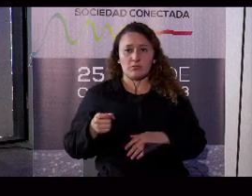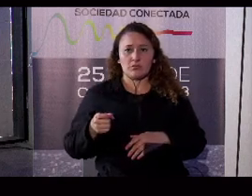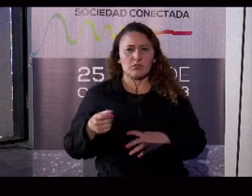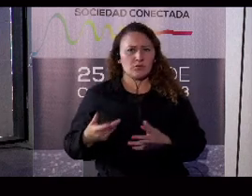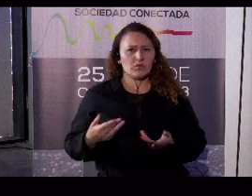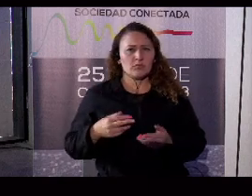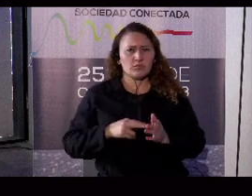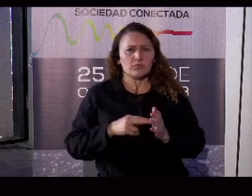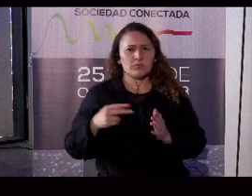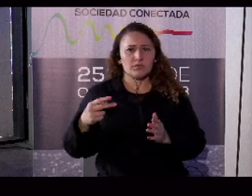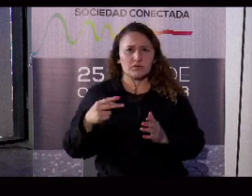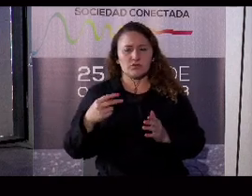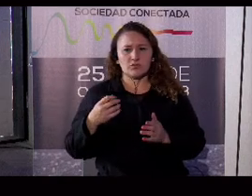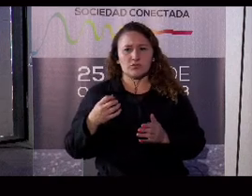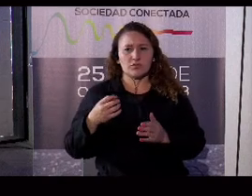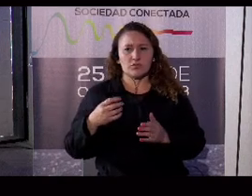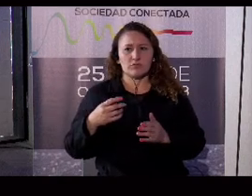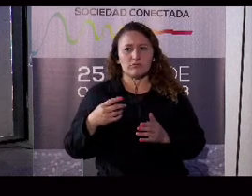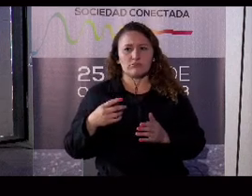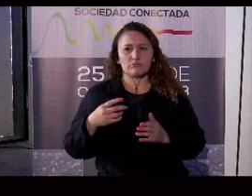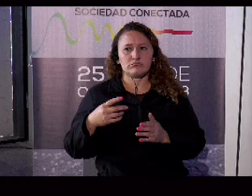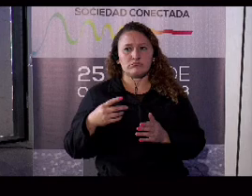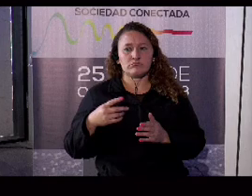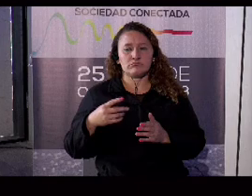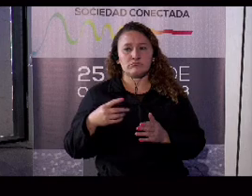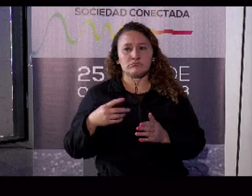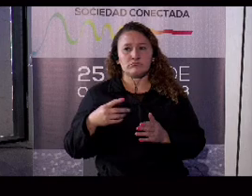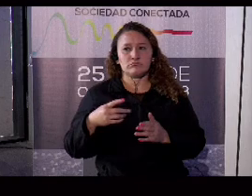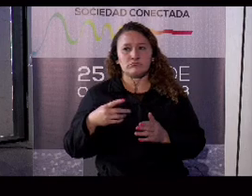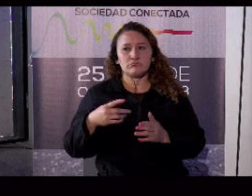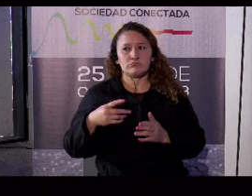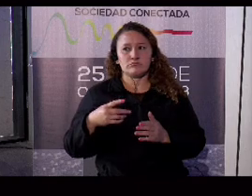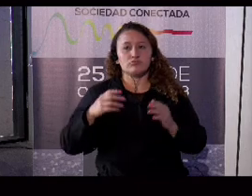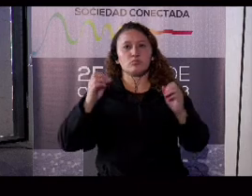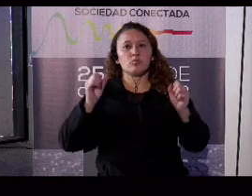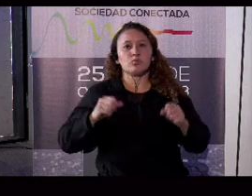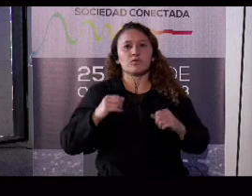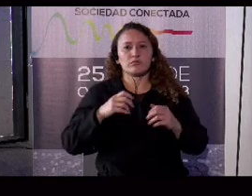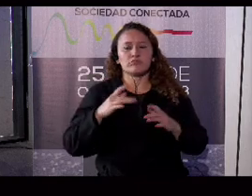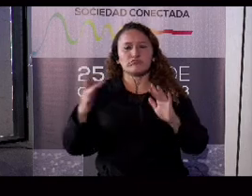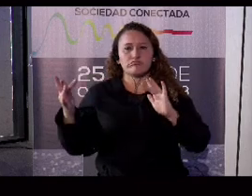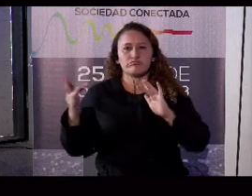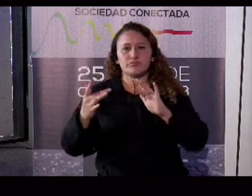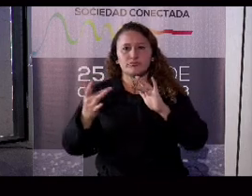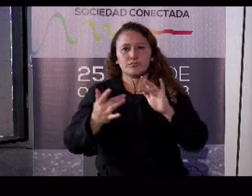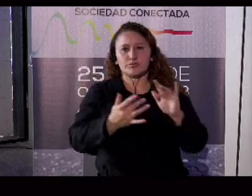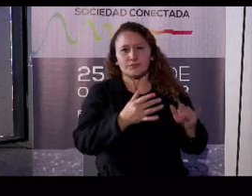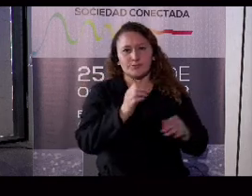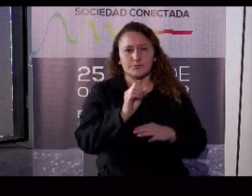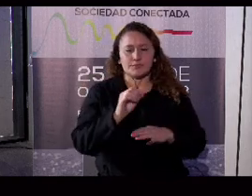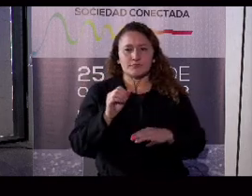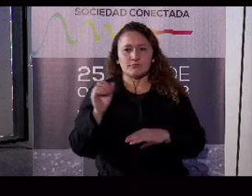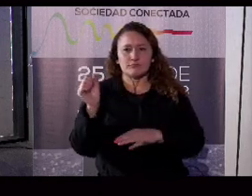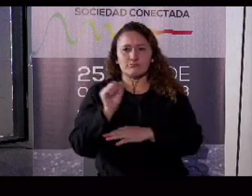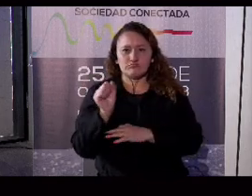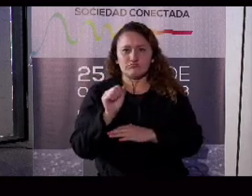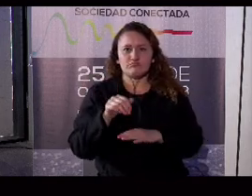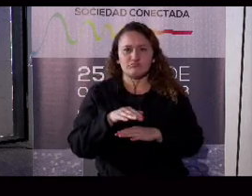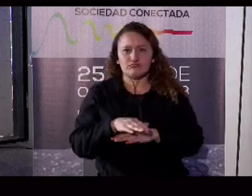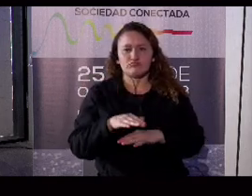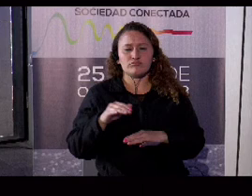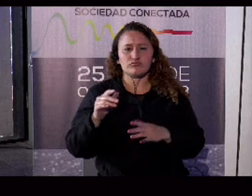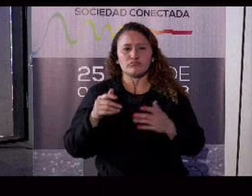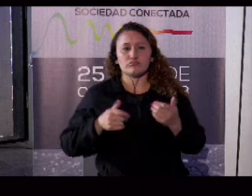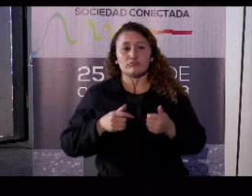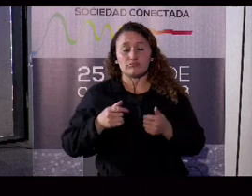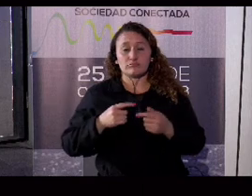tecnología que conecte y haga interoperar a los diferentes vehículos que existen en el mercado eh la gran ventaja